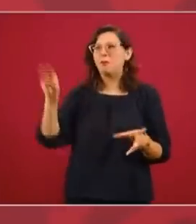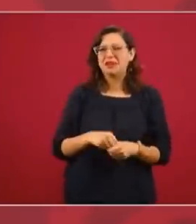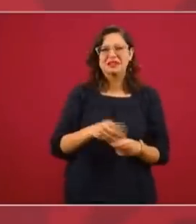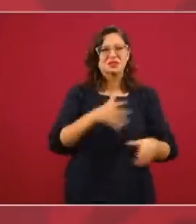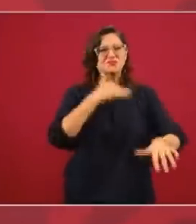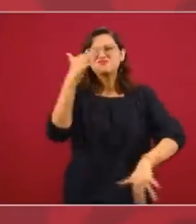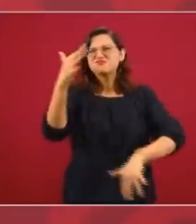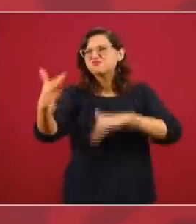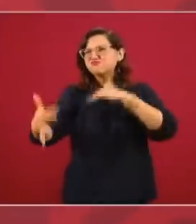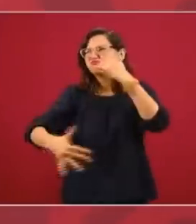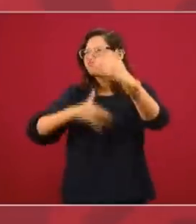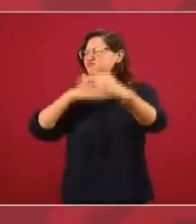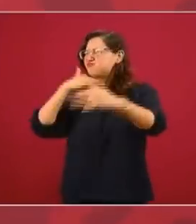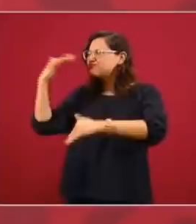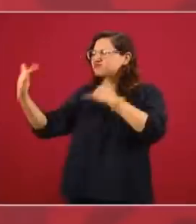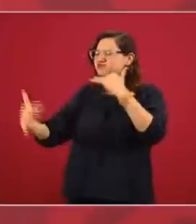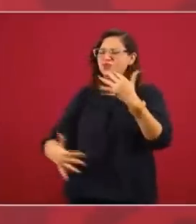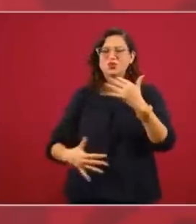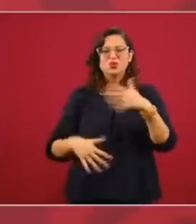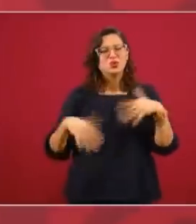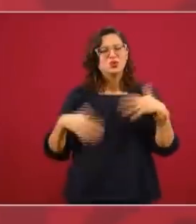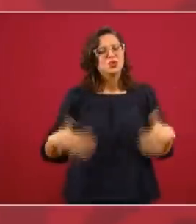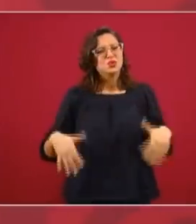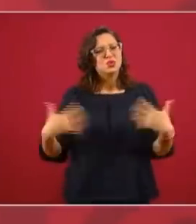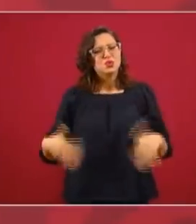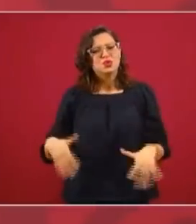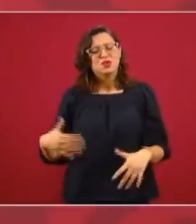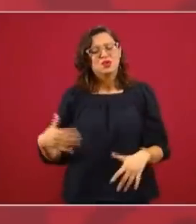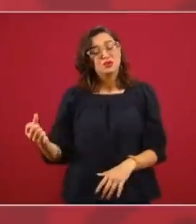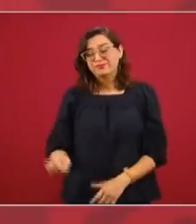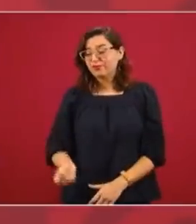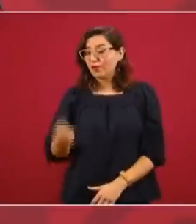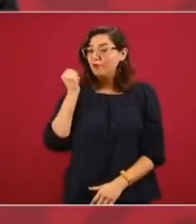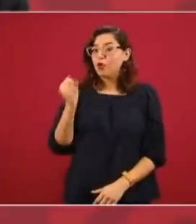Afortunadamente, el pueblo de México es honesto,